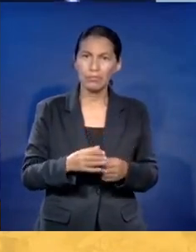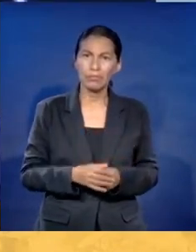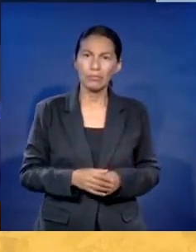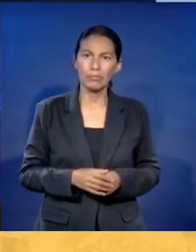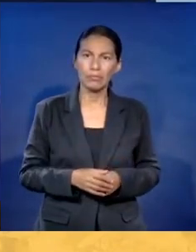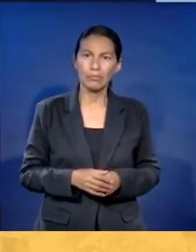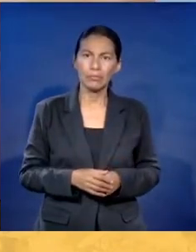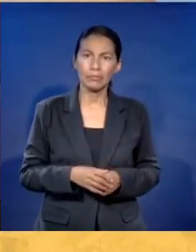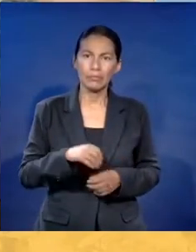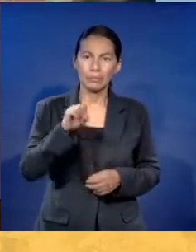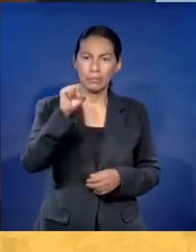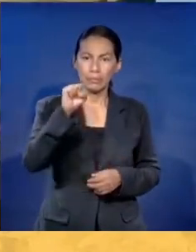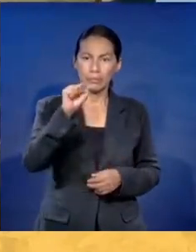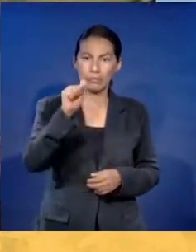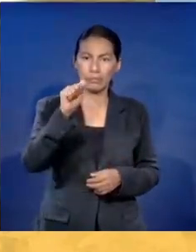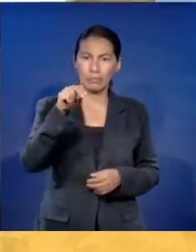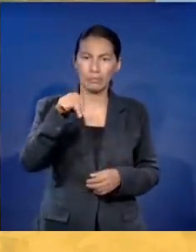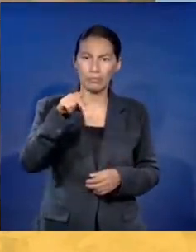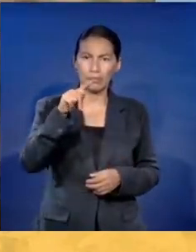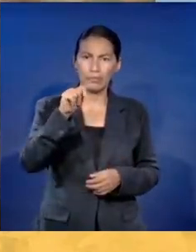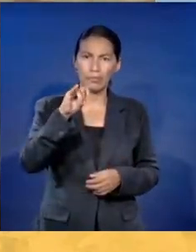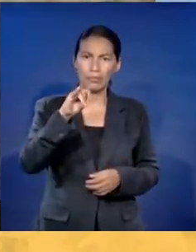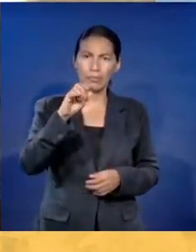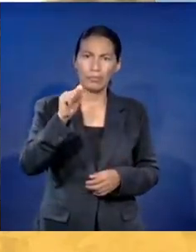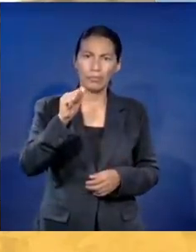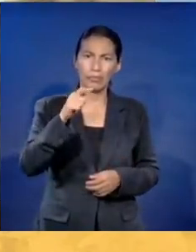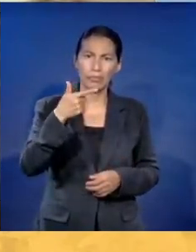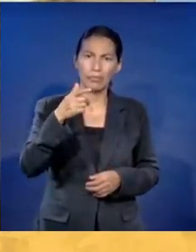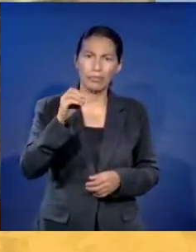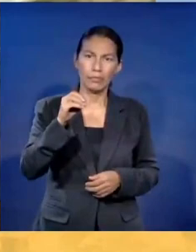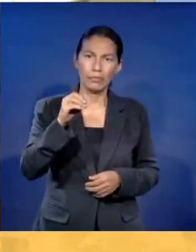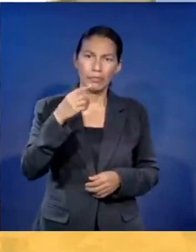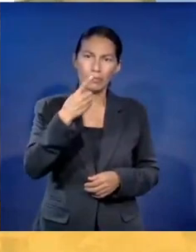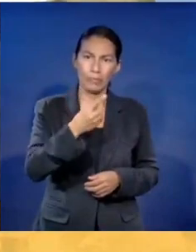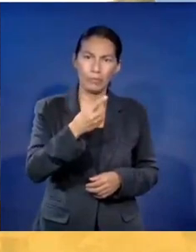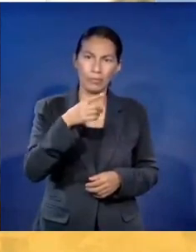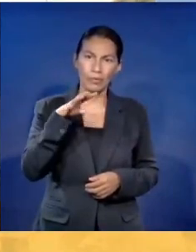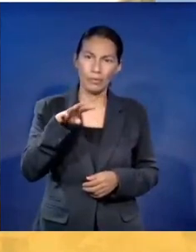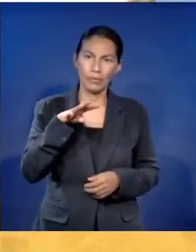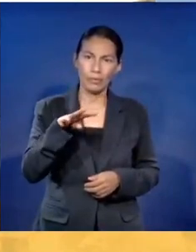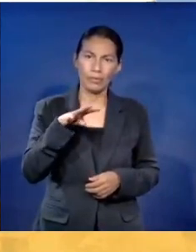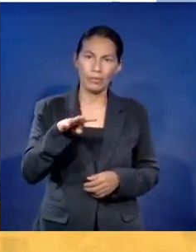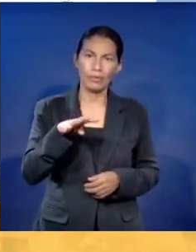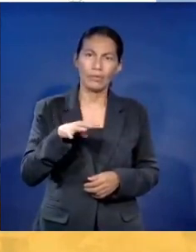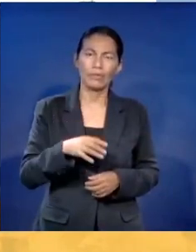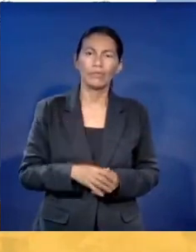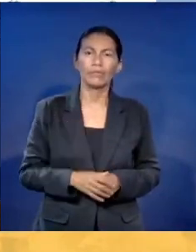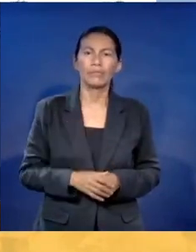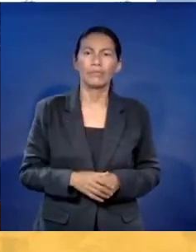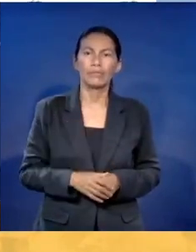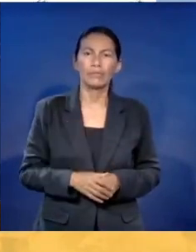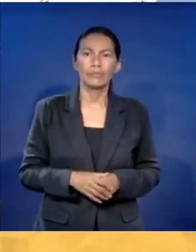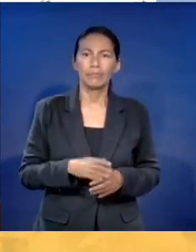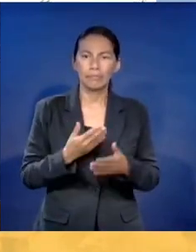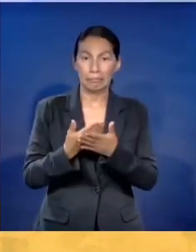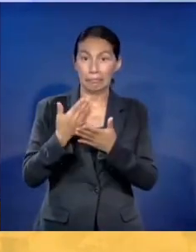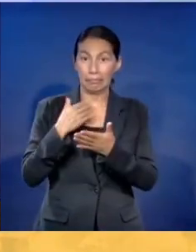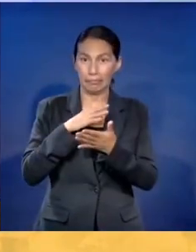Santiago uno diecinueve antes de leerlo déjeme poner un contexto